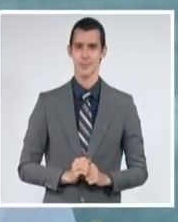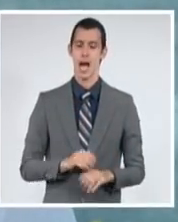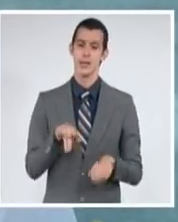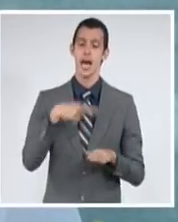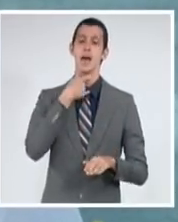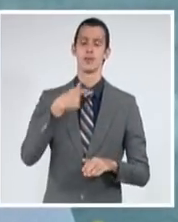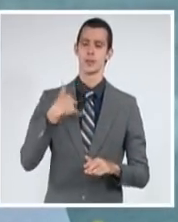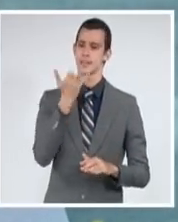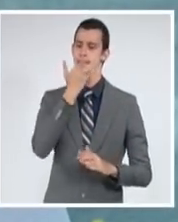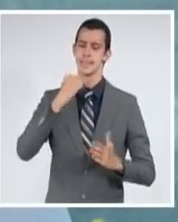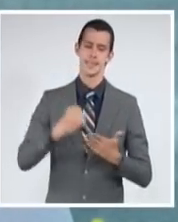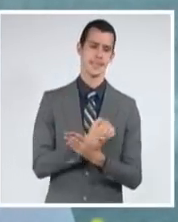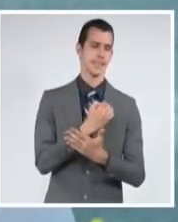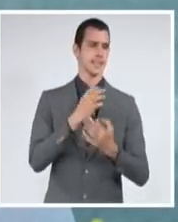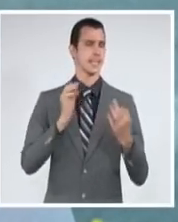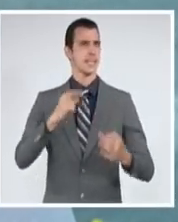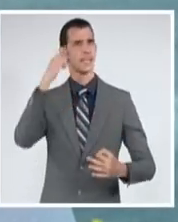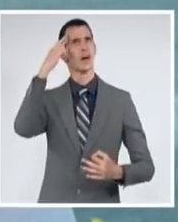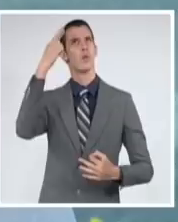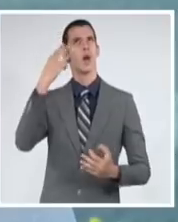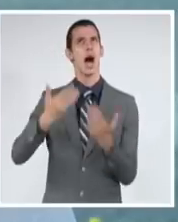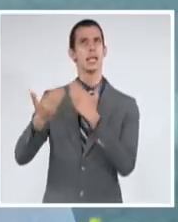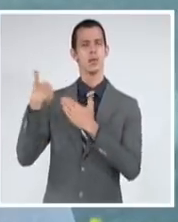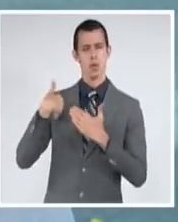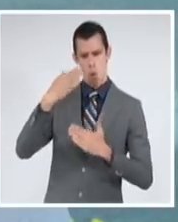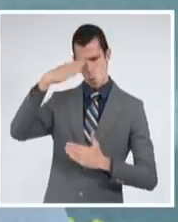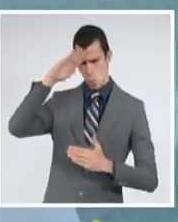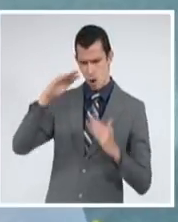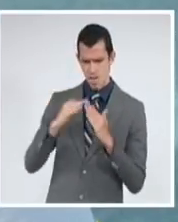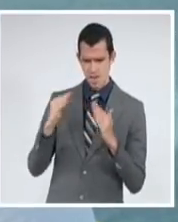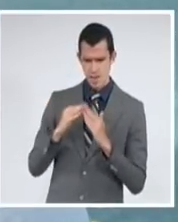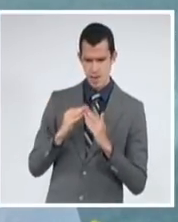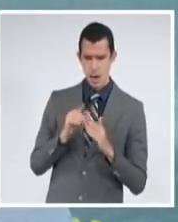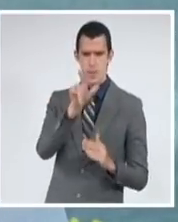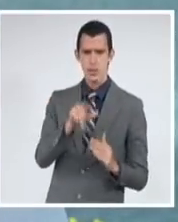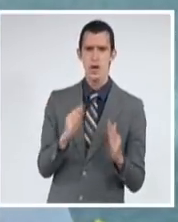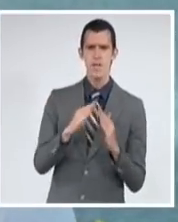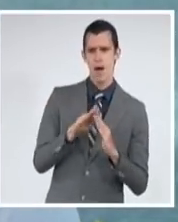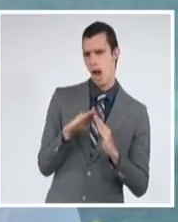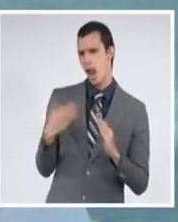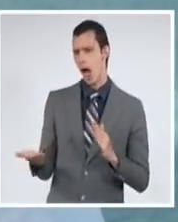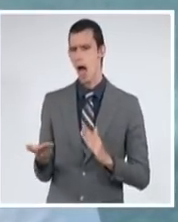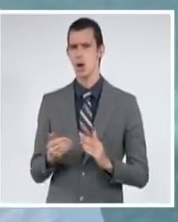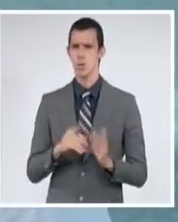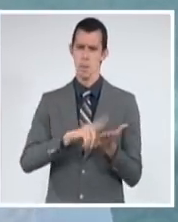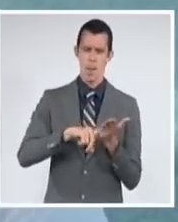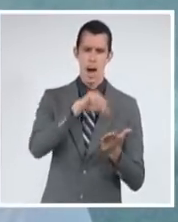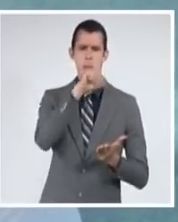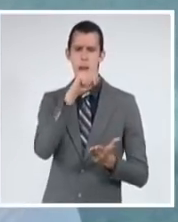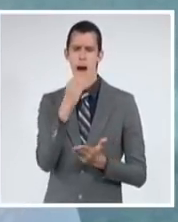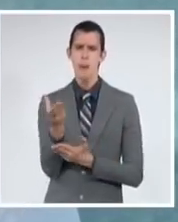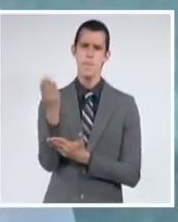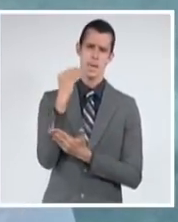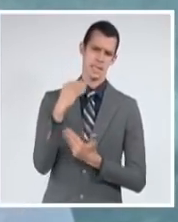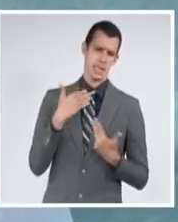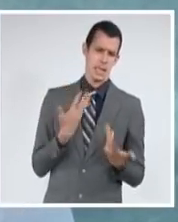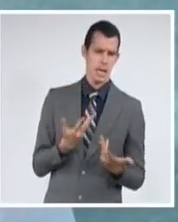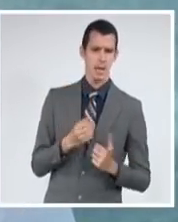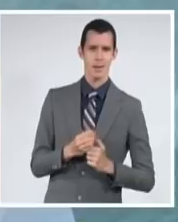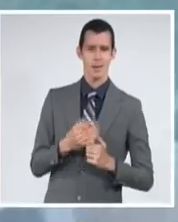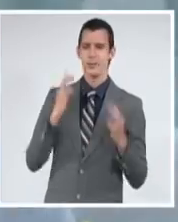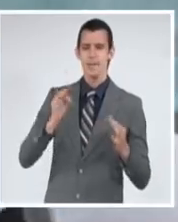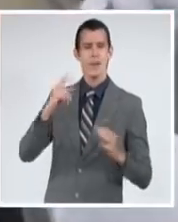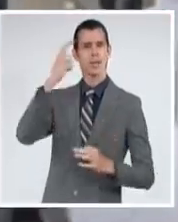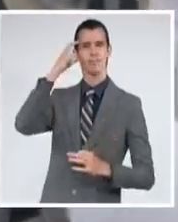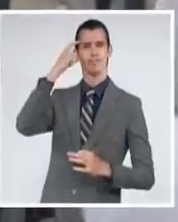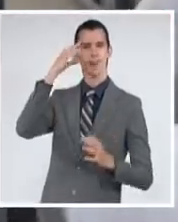ello y digo, no, ¿qué dirían mis vecinos? ¿Qué diría mi padre? ¿Qué diría mi madre? Que son parte de esos vecinos, que son parte de